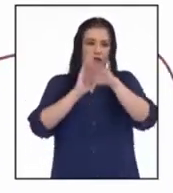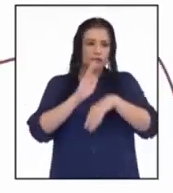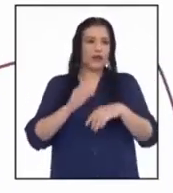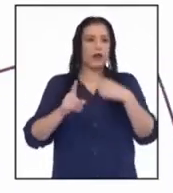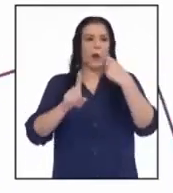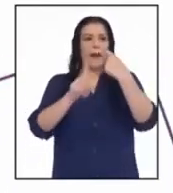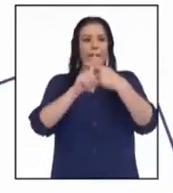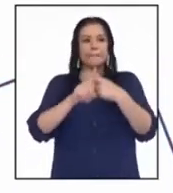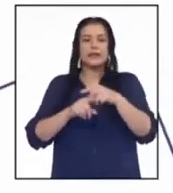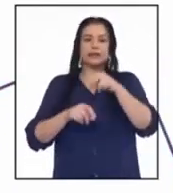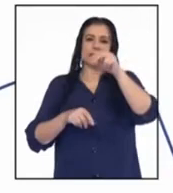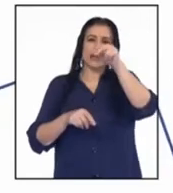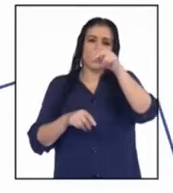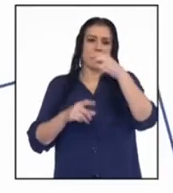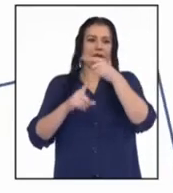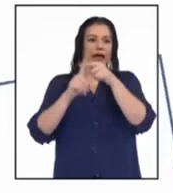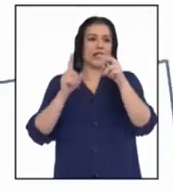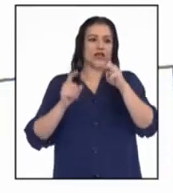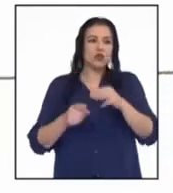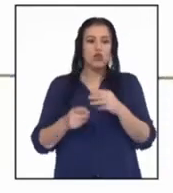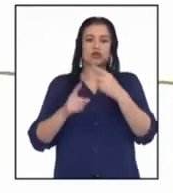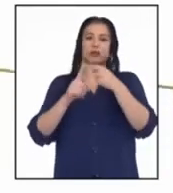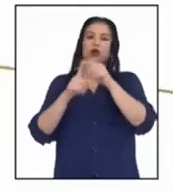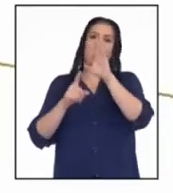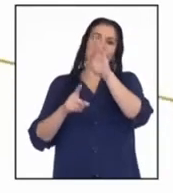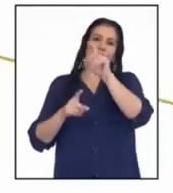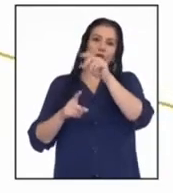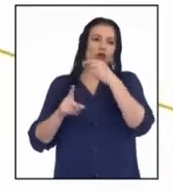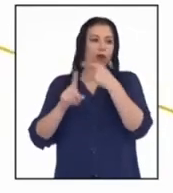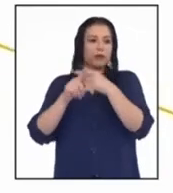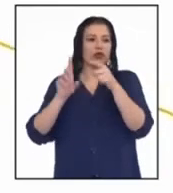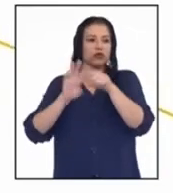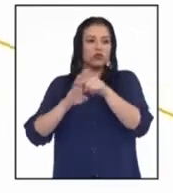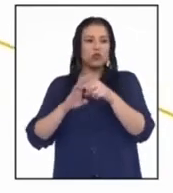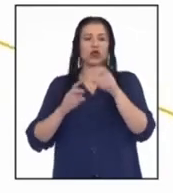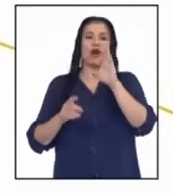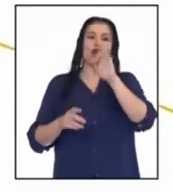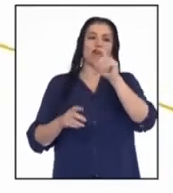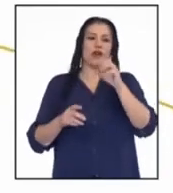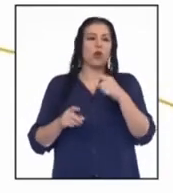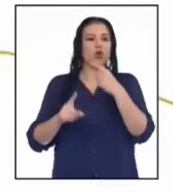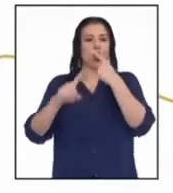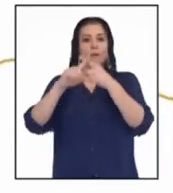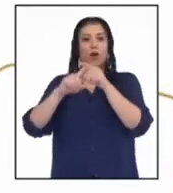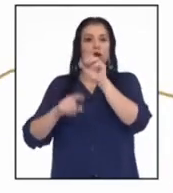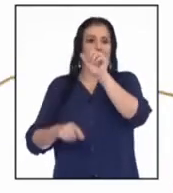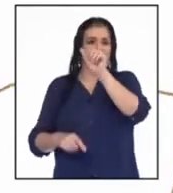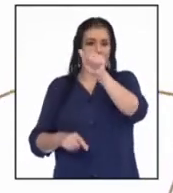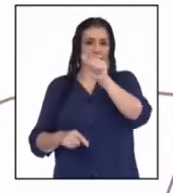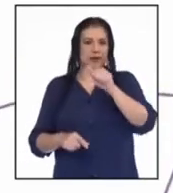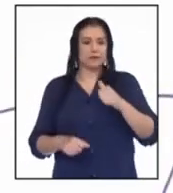el producto de toda esta fracción multiplicada por la amplitud A.